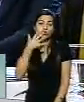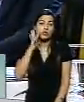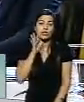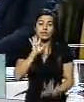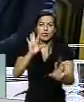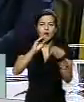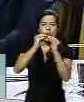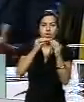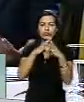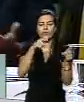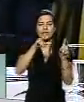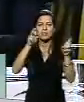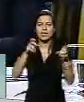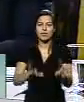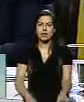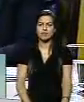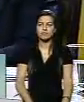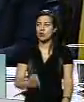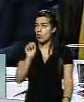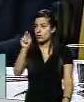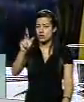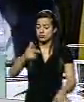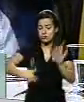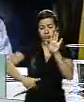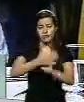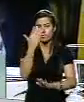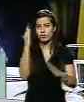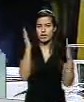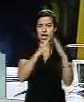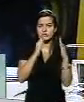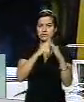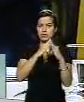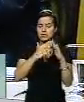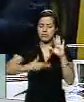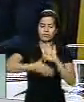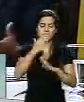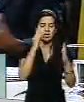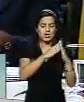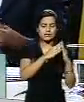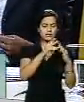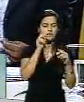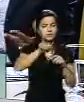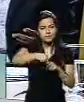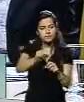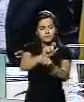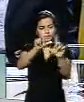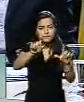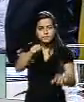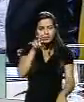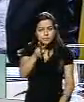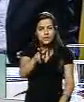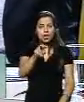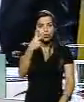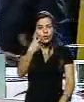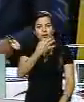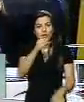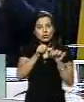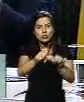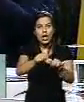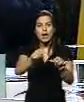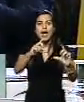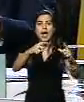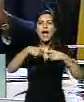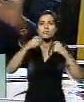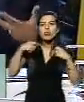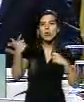qué sé yo, vamos a corregir eso y tal. Y yo me fui. Cuando llegué a mi casa vi que seguían diciendo y eran las 2 de la tarde y seguían diciendo. Entonces,